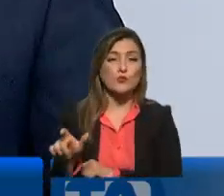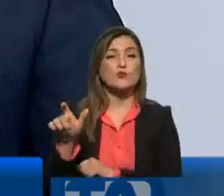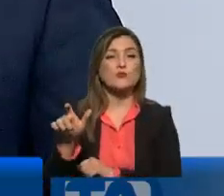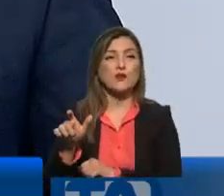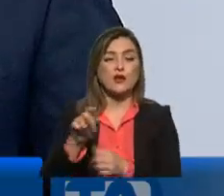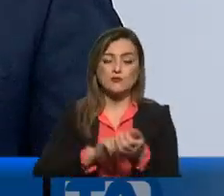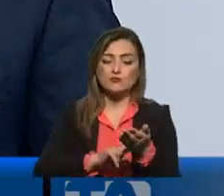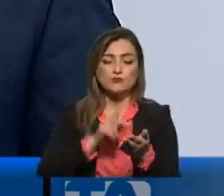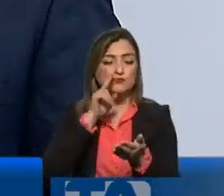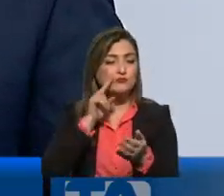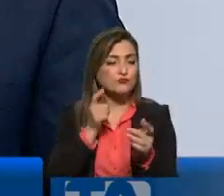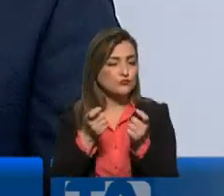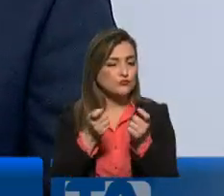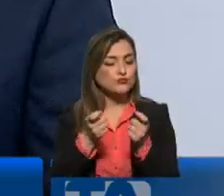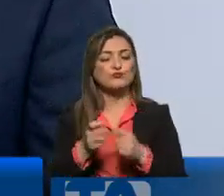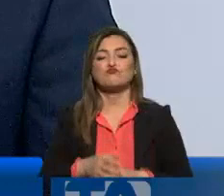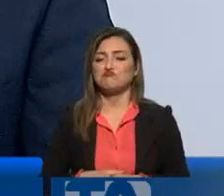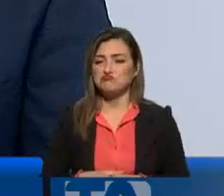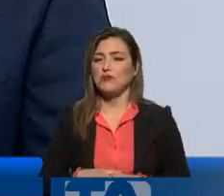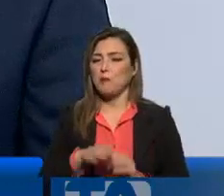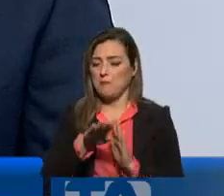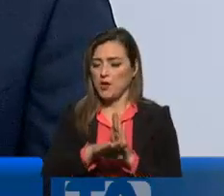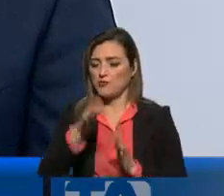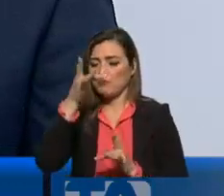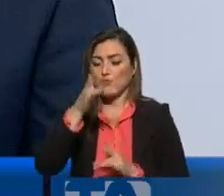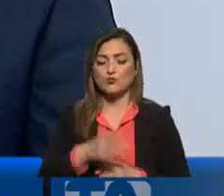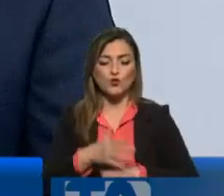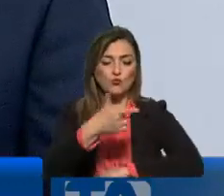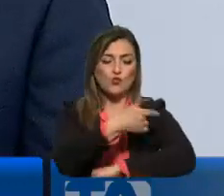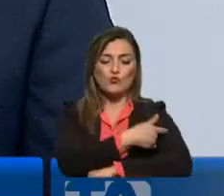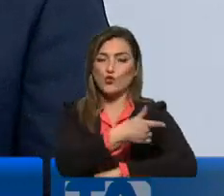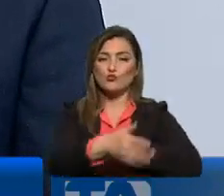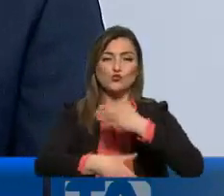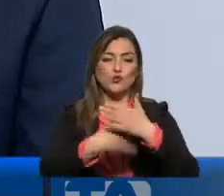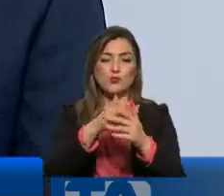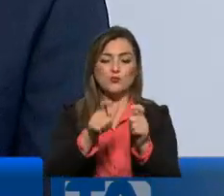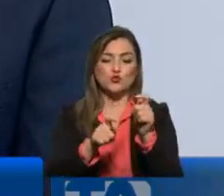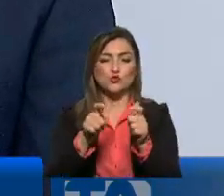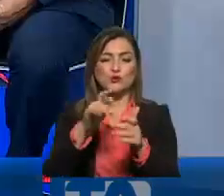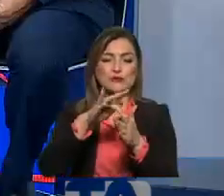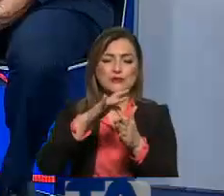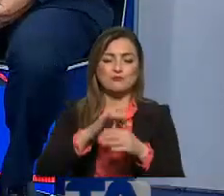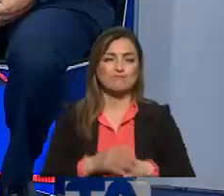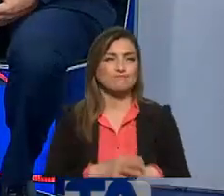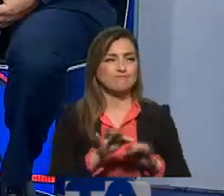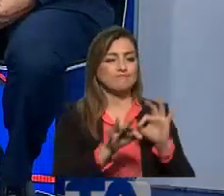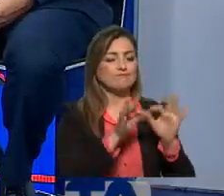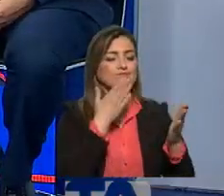tiene su diabetes controlada. Y obviamente, vacunarse todas las personas susceptibles.